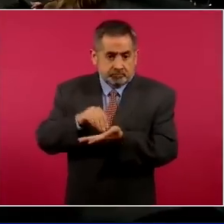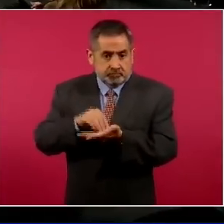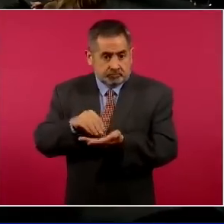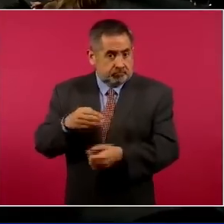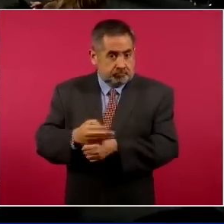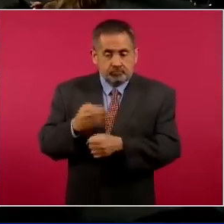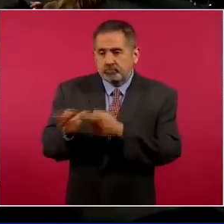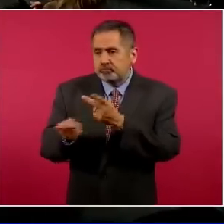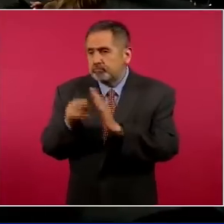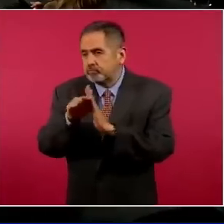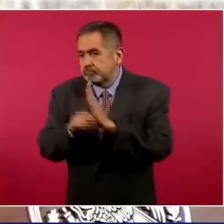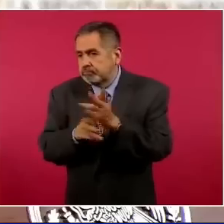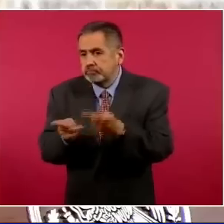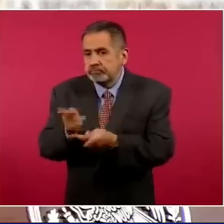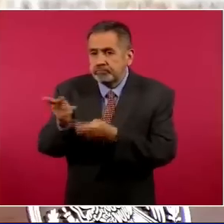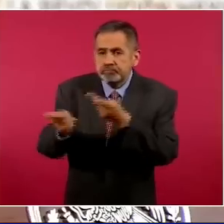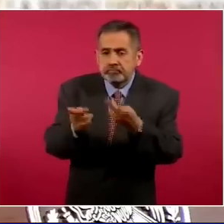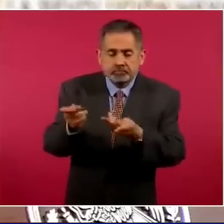que